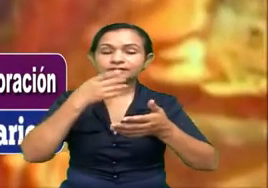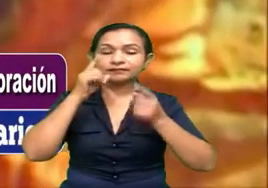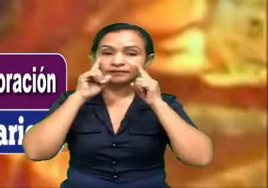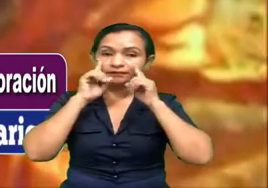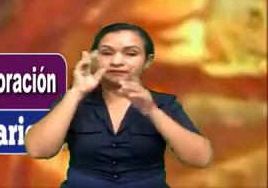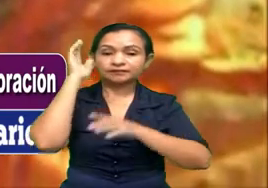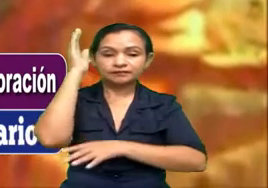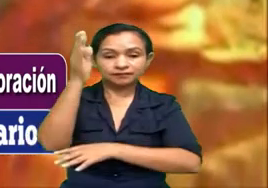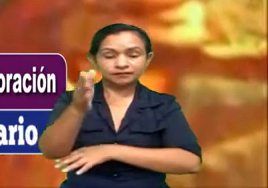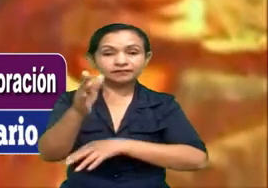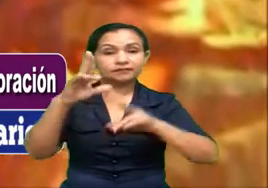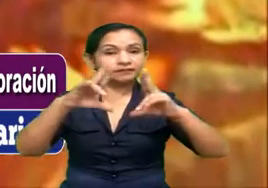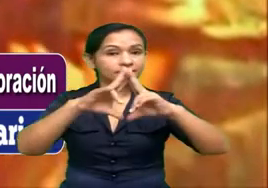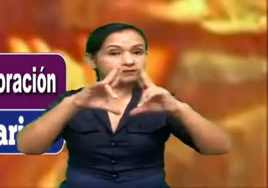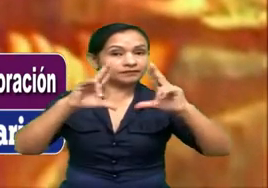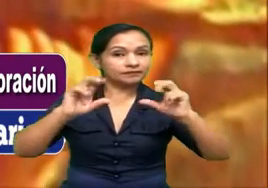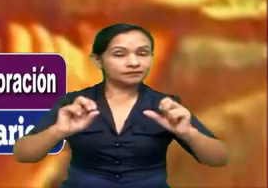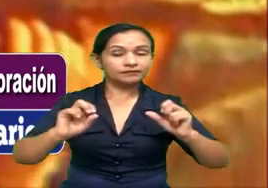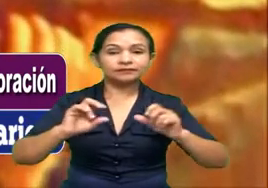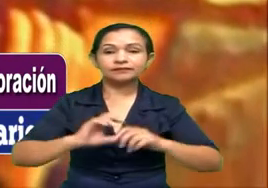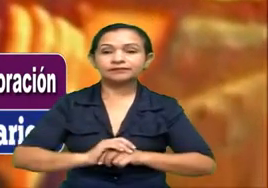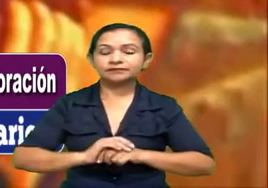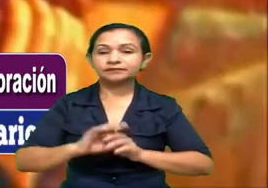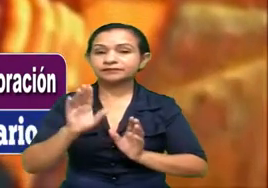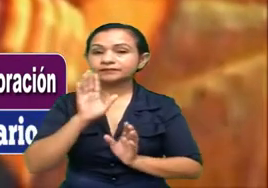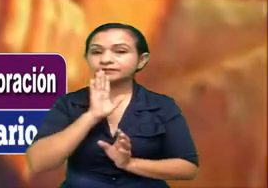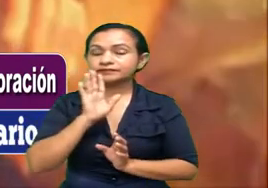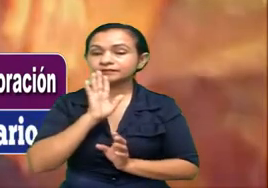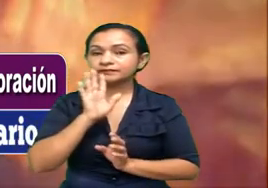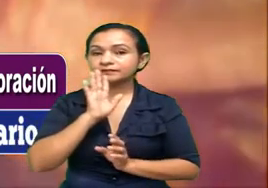nacional. Y retomando un poco